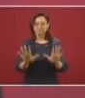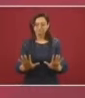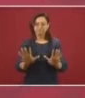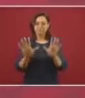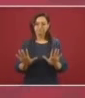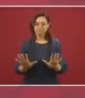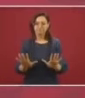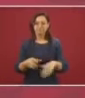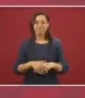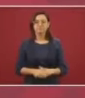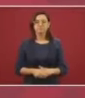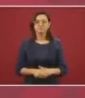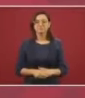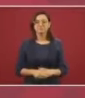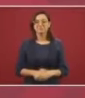A ver.